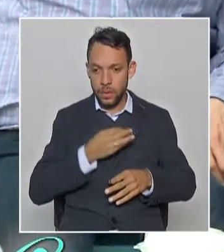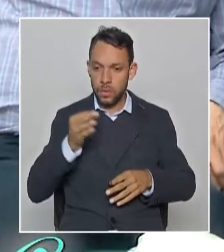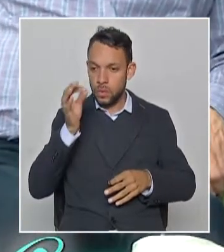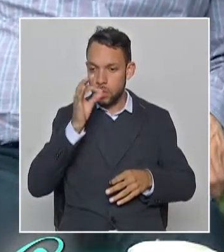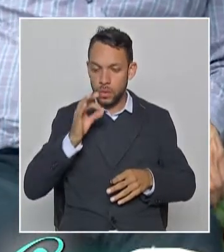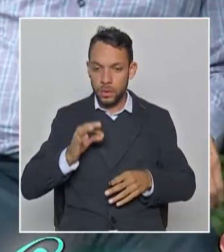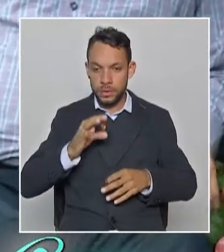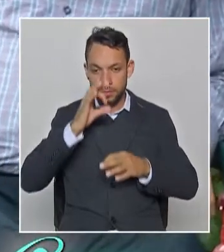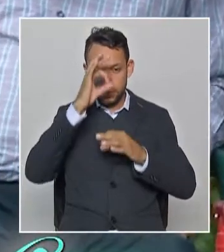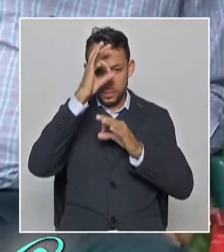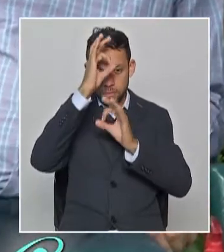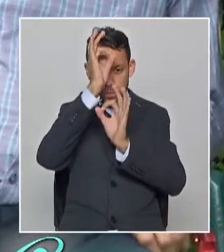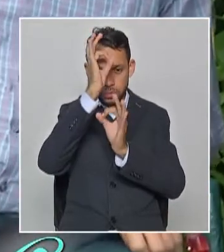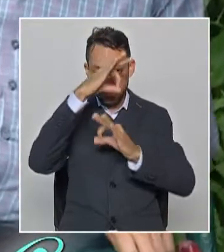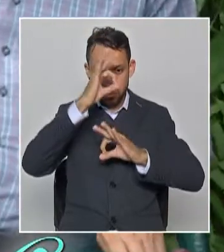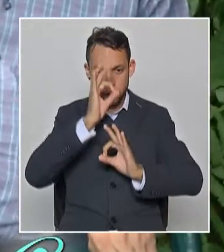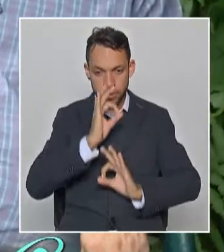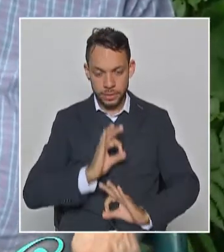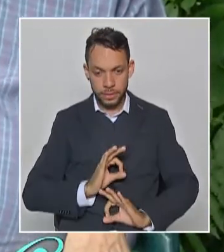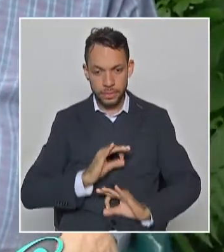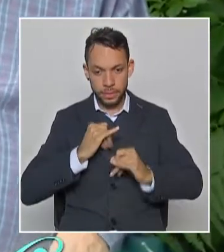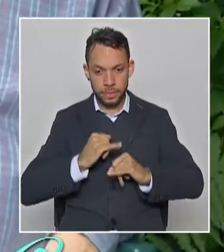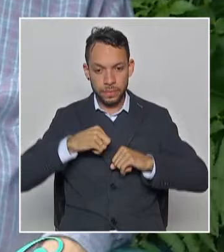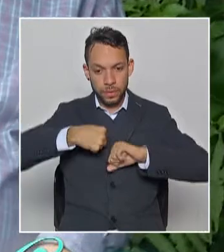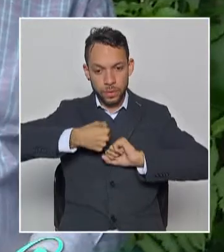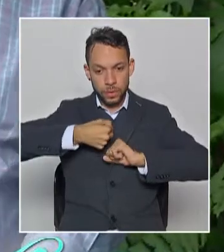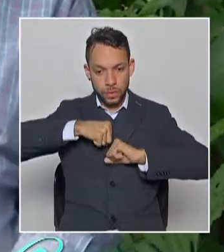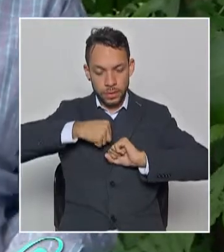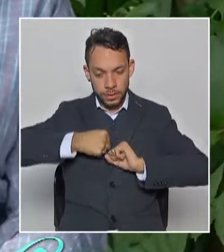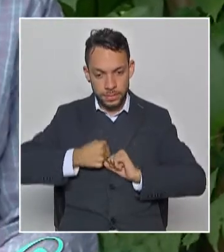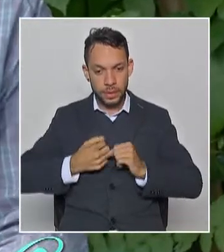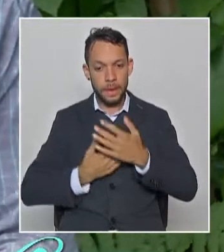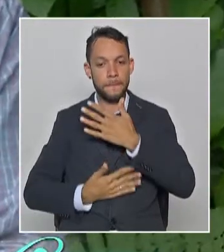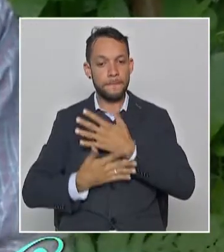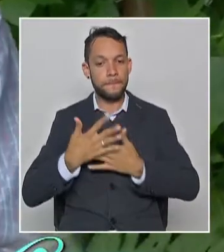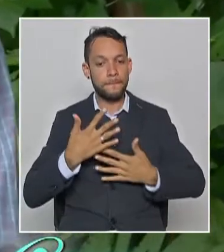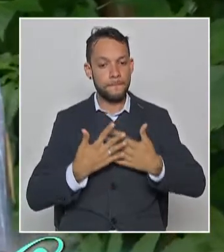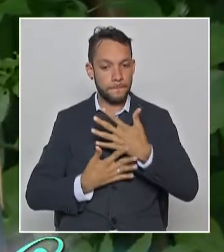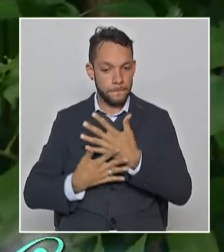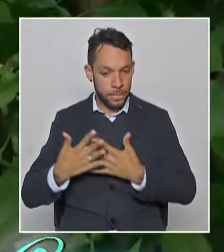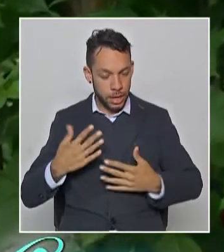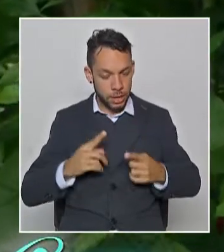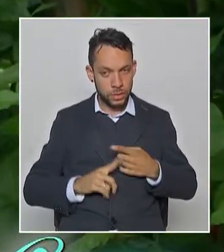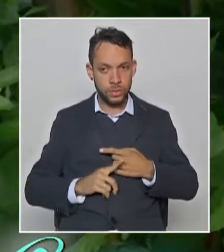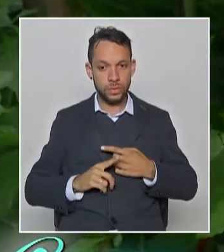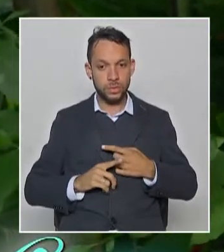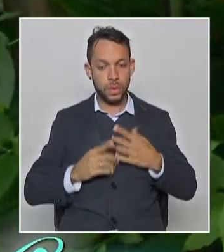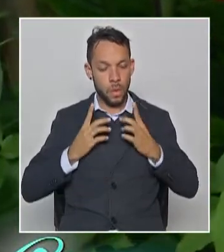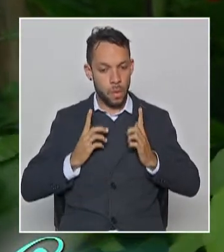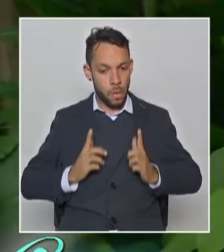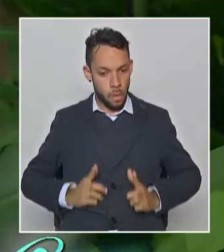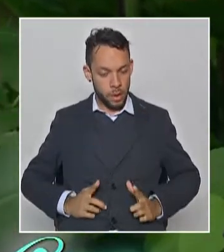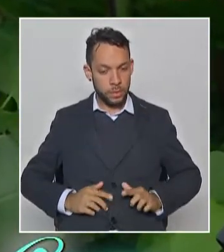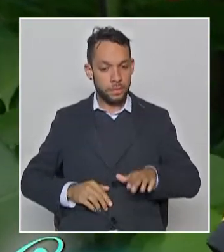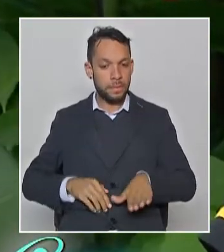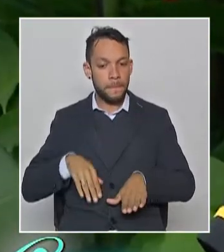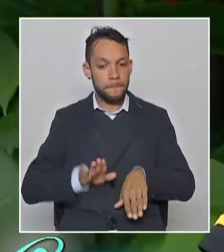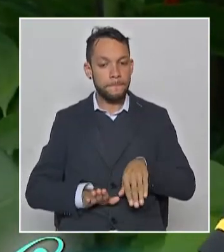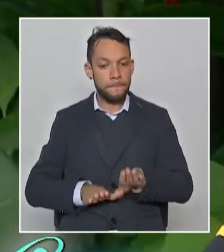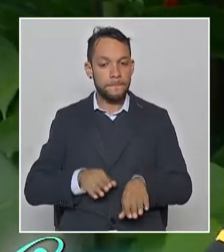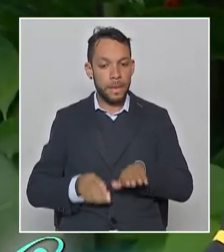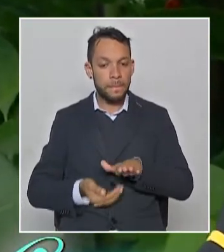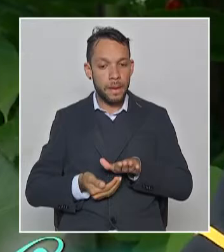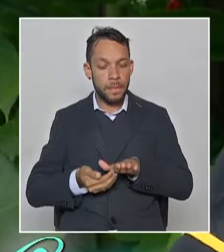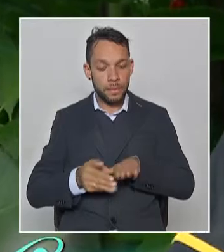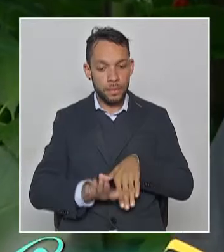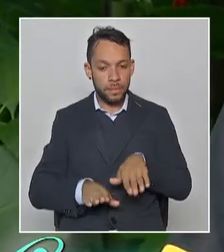puntos específicos de nuestro cuerpo. La rodilla maneja puntos, las manos manejan puntos, los talones manejan puntos,